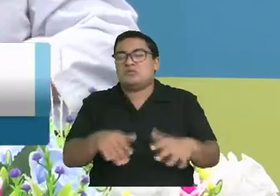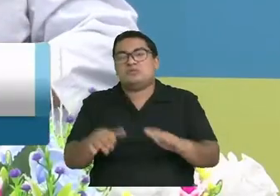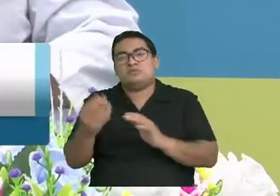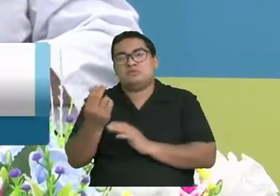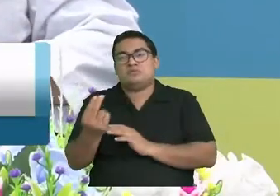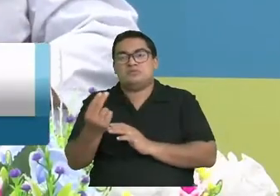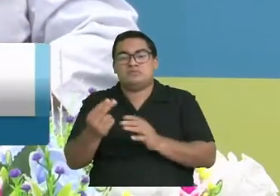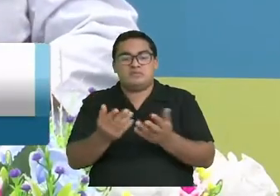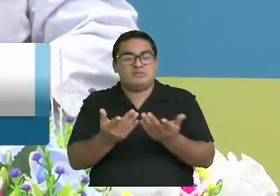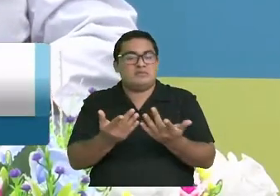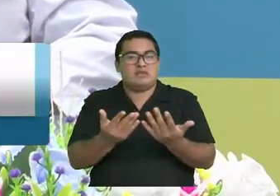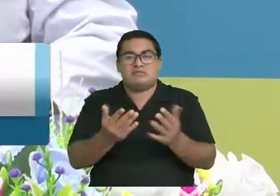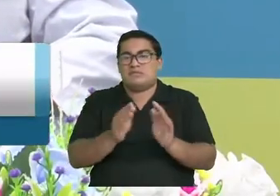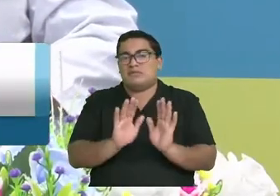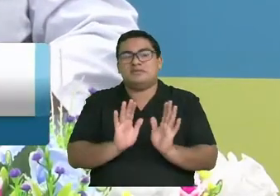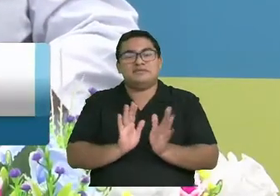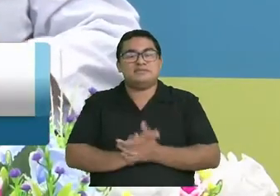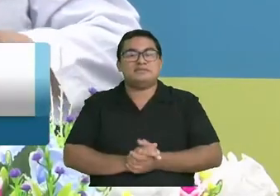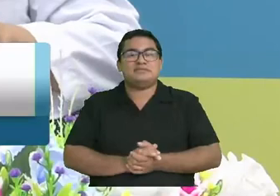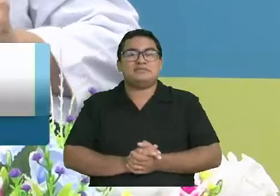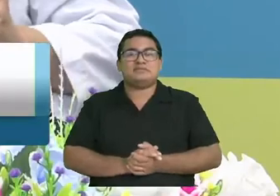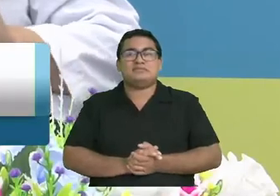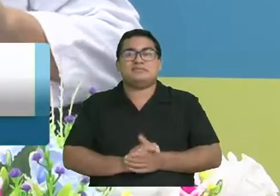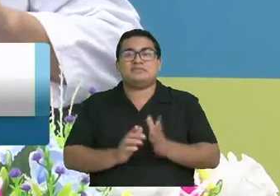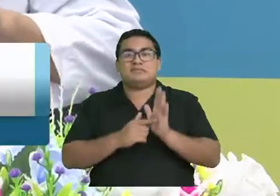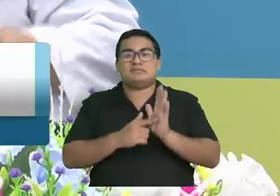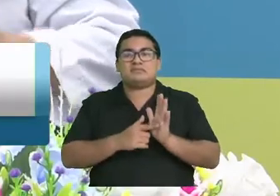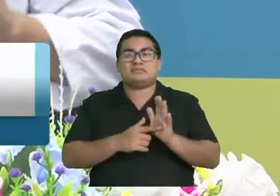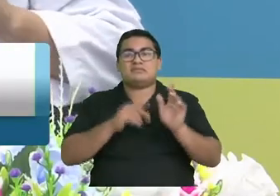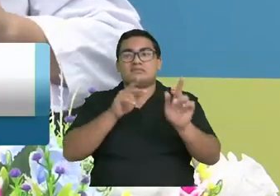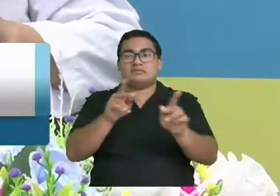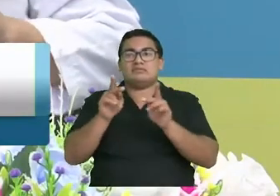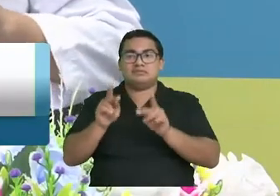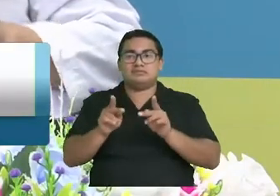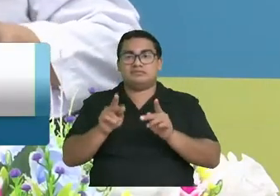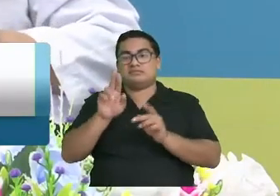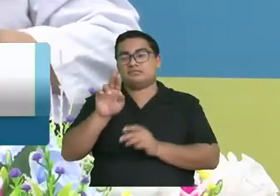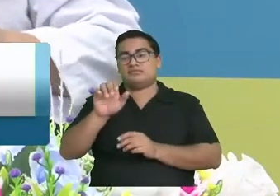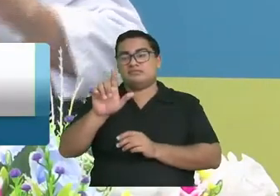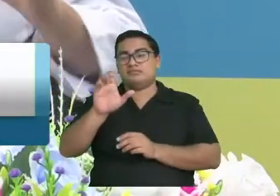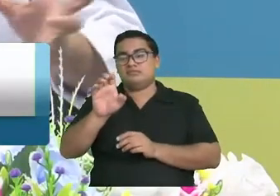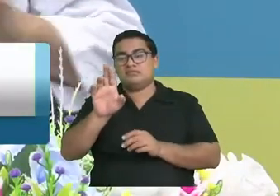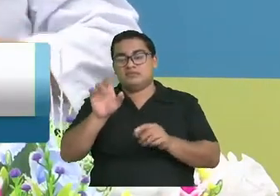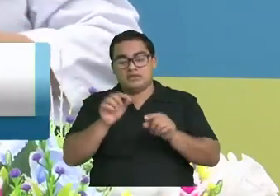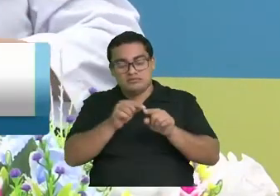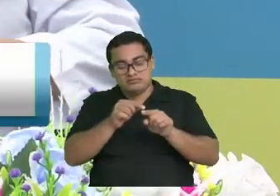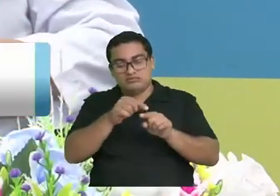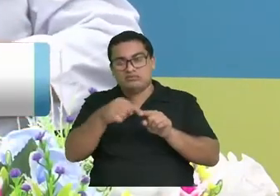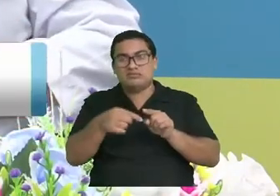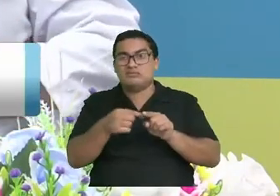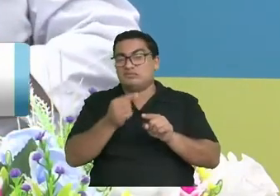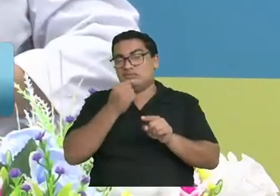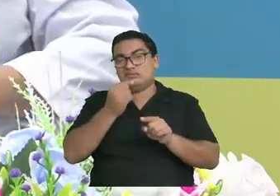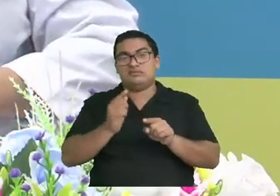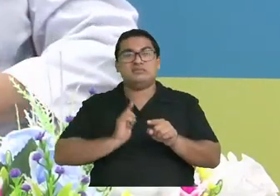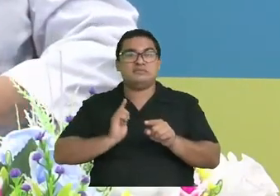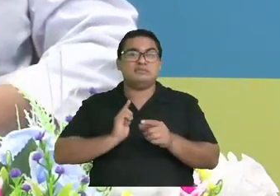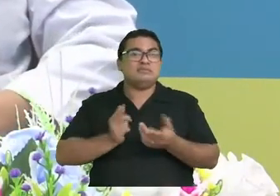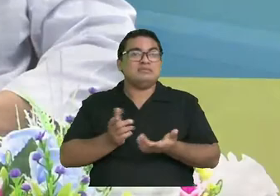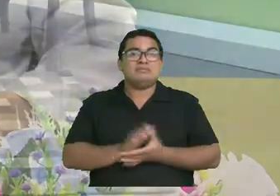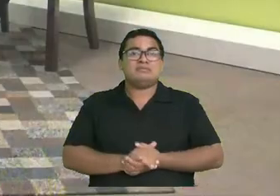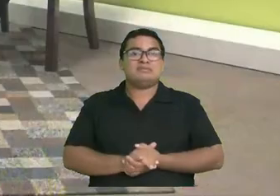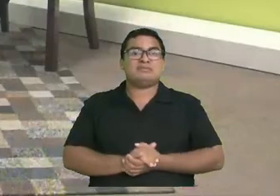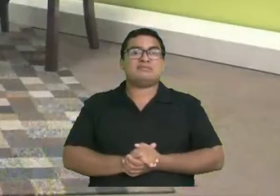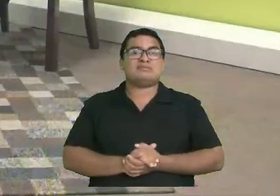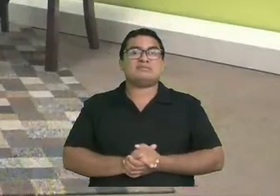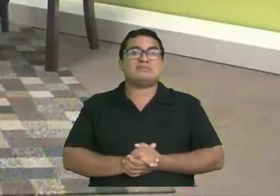es en la palma de las manos. Y ahora, sí hemos visto pacientes con úlceras, con llaguitas secundario a este fenómeno. Ya.